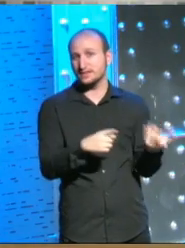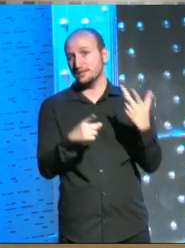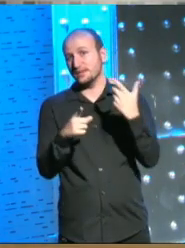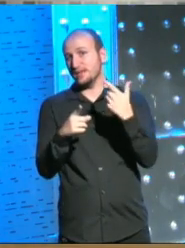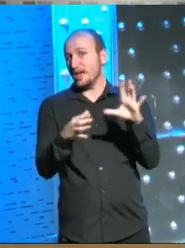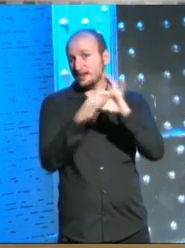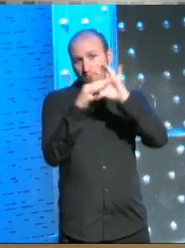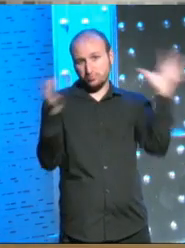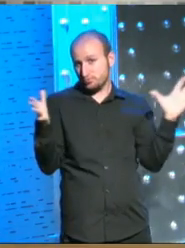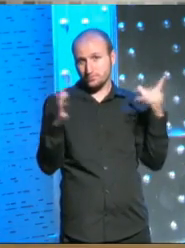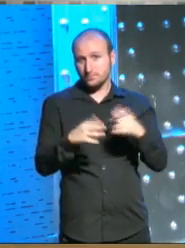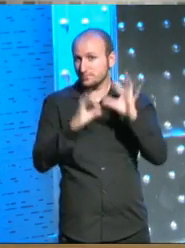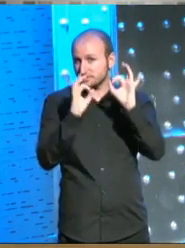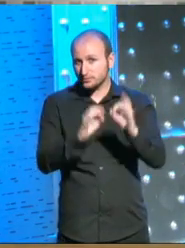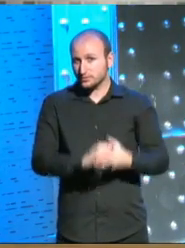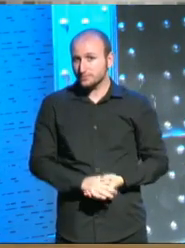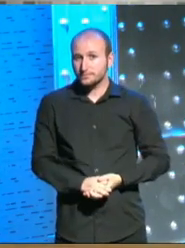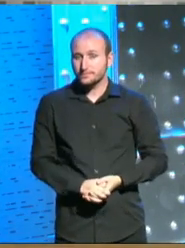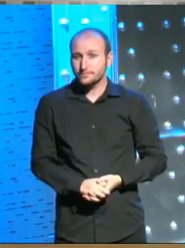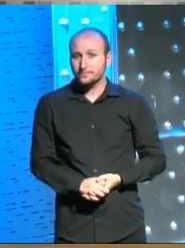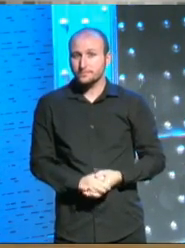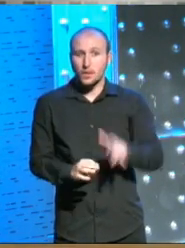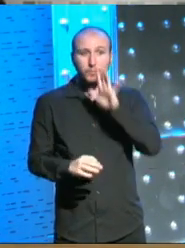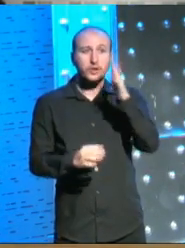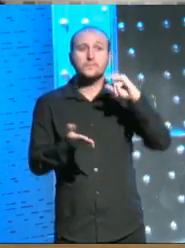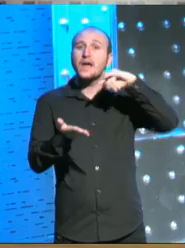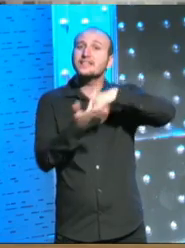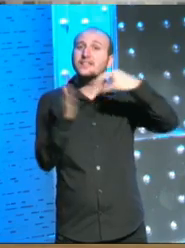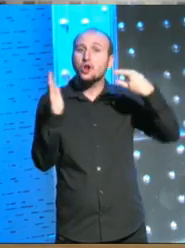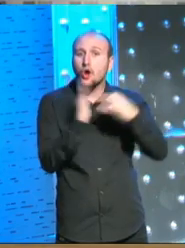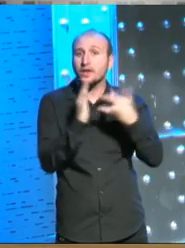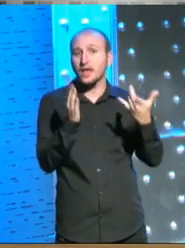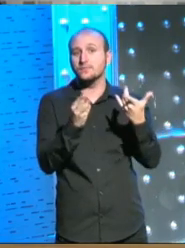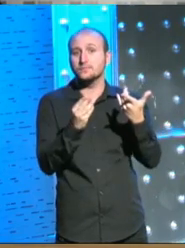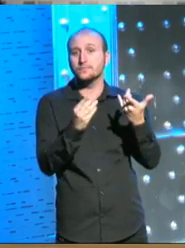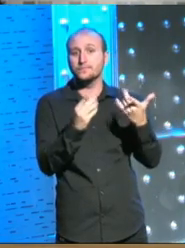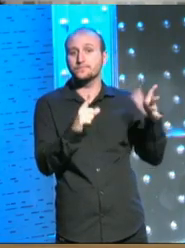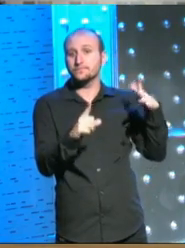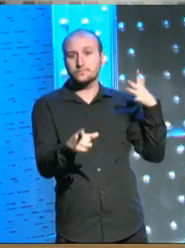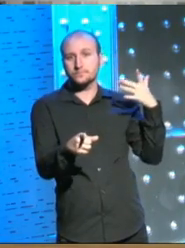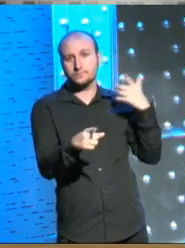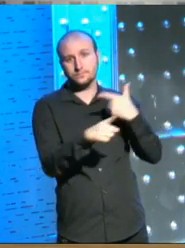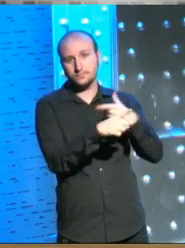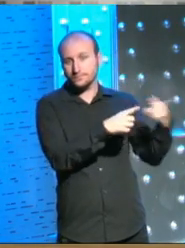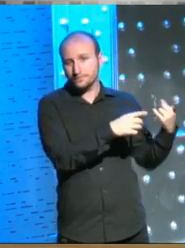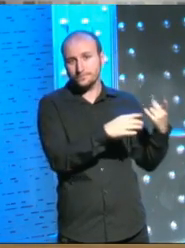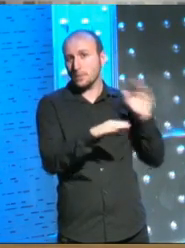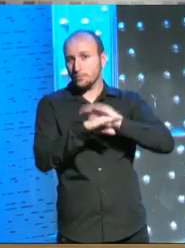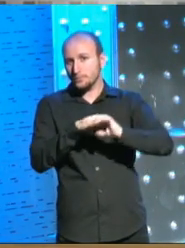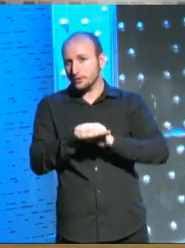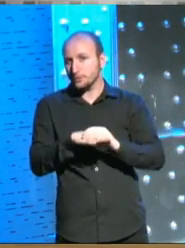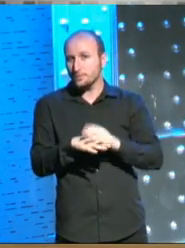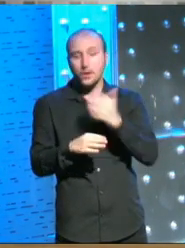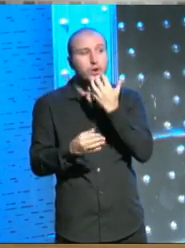La expresión a simple vista carecerá de sentido, porque la tecnología hace que ya no haya a simple vista, haya mediaciones